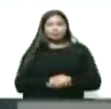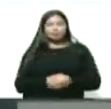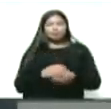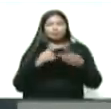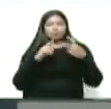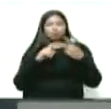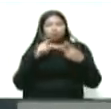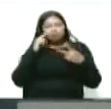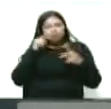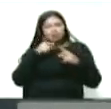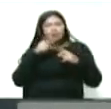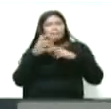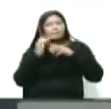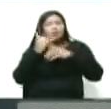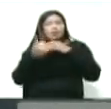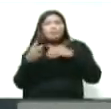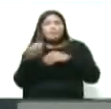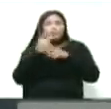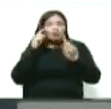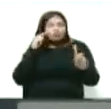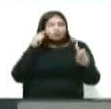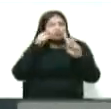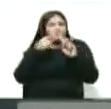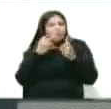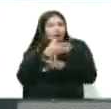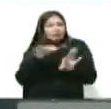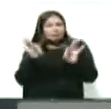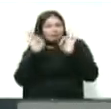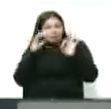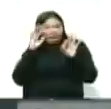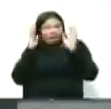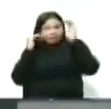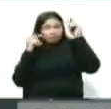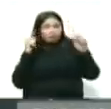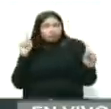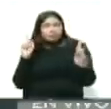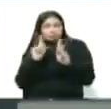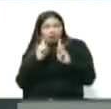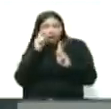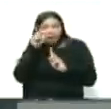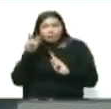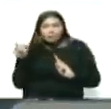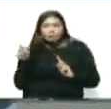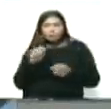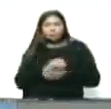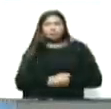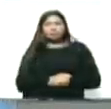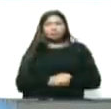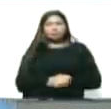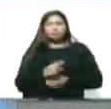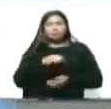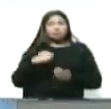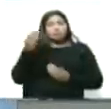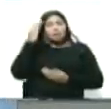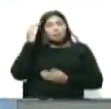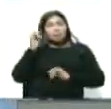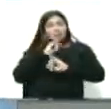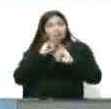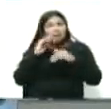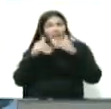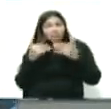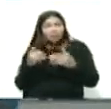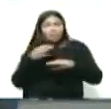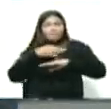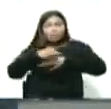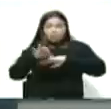En este sentido, este programa busca alcanzar la excelencia en la atención directa al pueblo. Sabemos, como ya dije, que hay